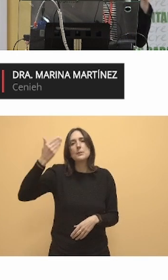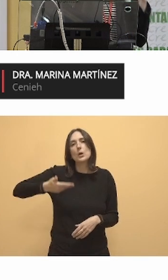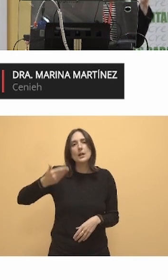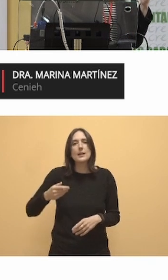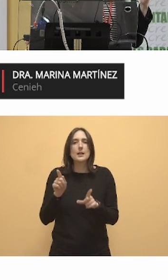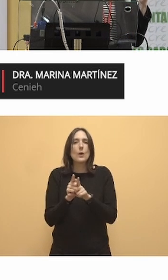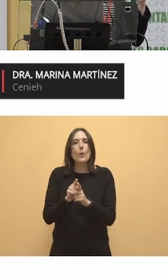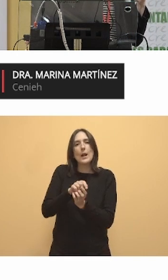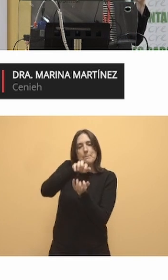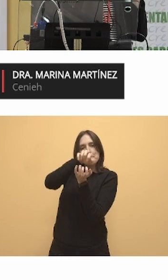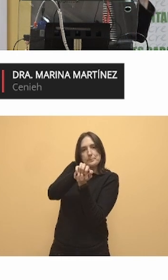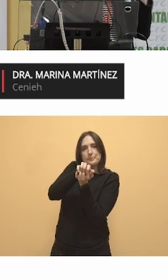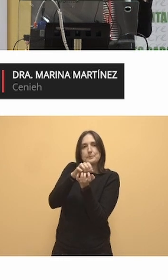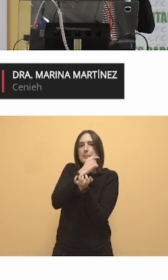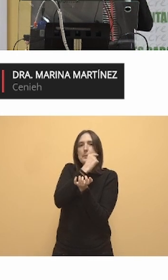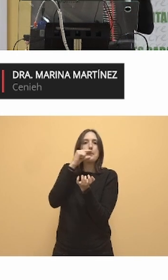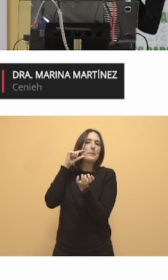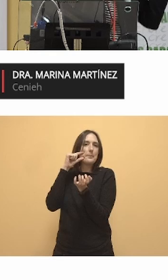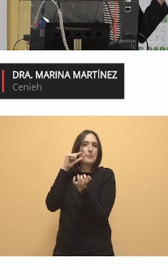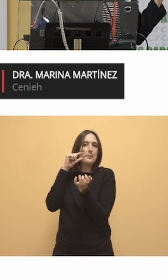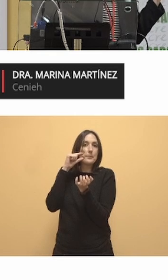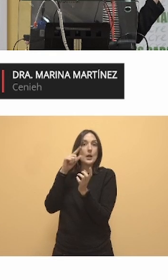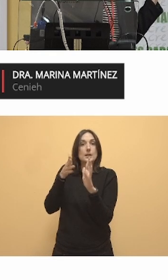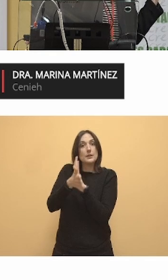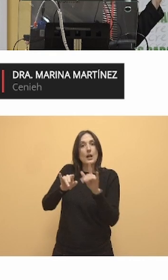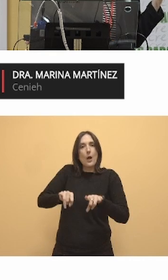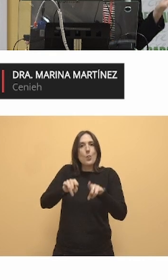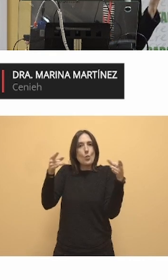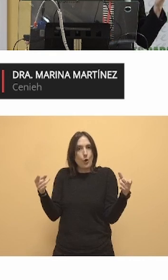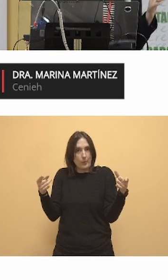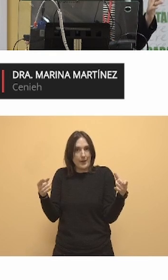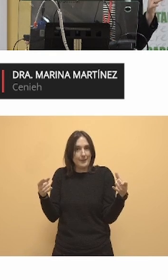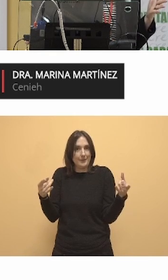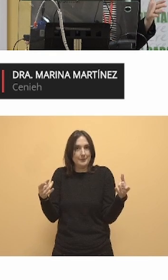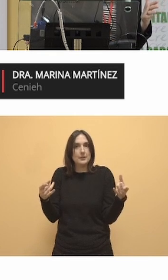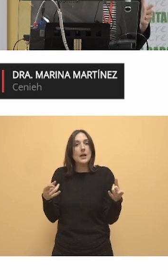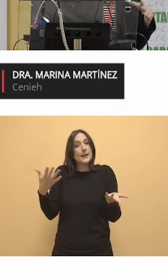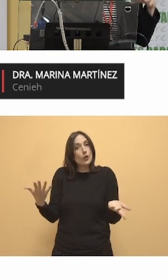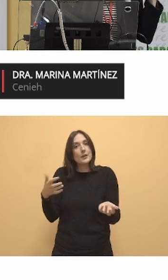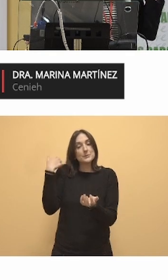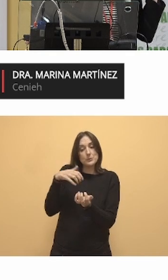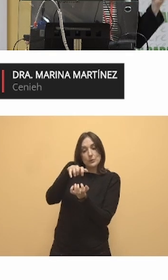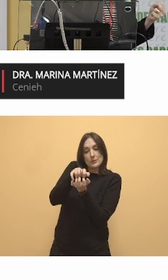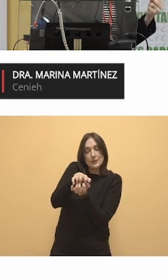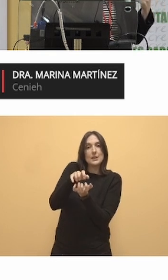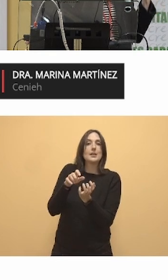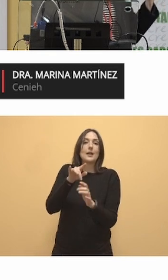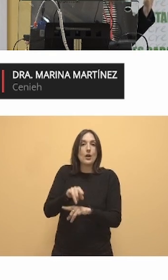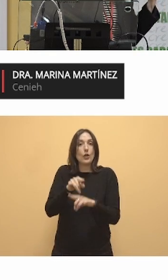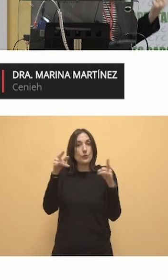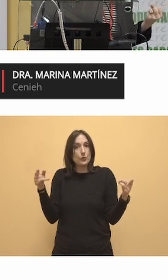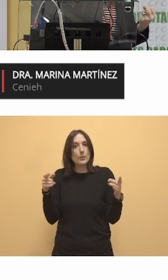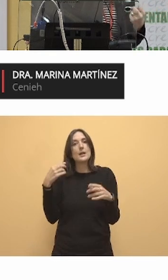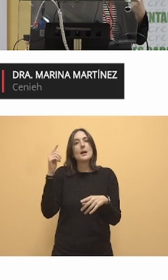expresión bilateral. Lo tenemos por duplicado, por así decirlo, ¿vale? Entonces, esa expresión bilateral y esas características de los